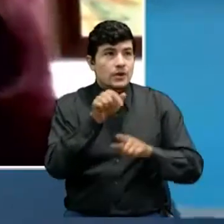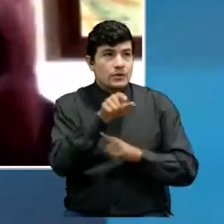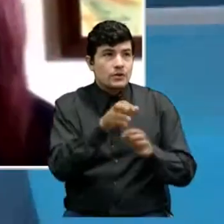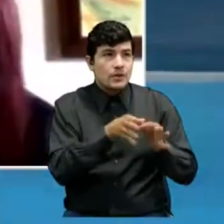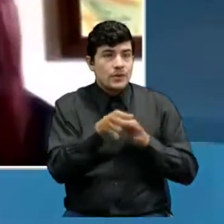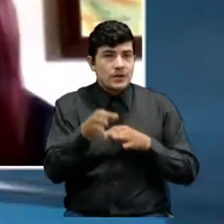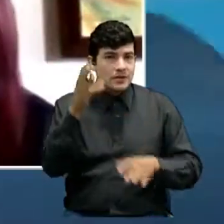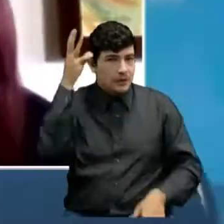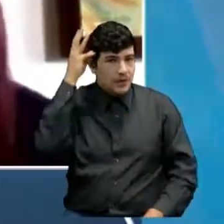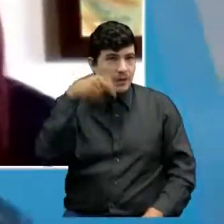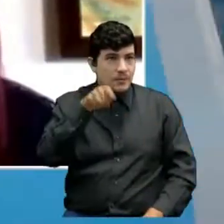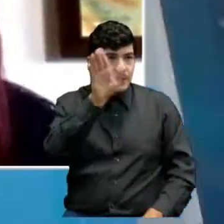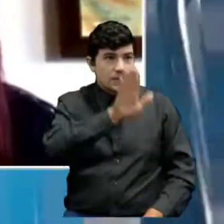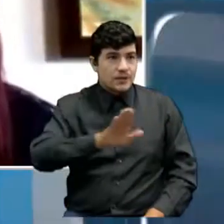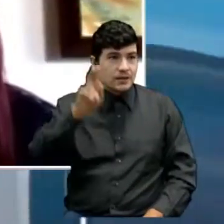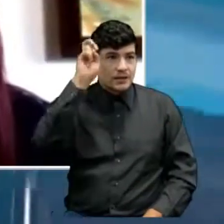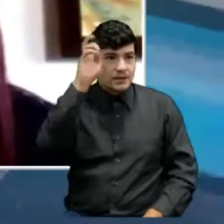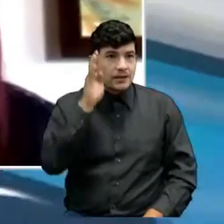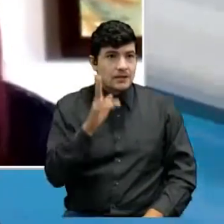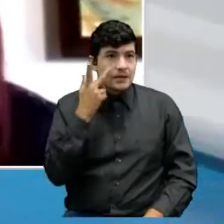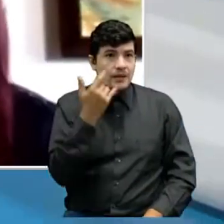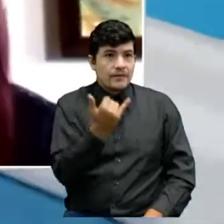municipio de Los Patios Norte de Santander?